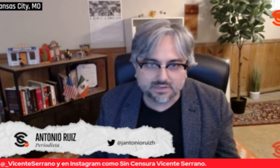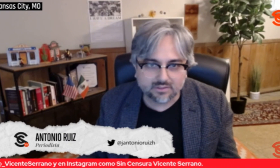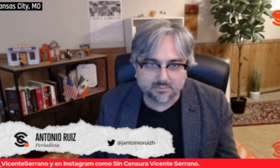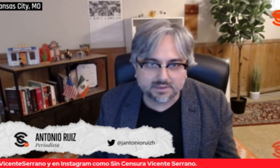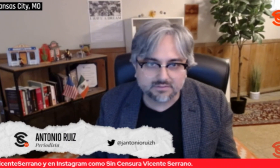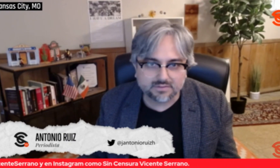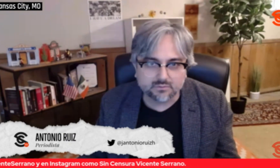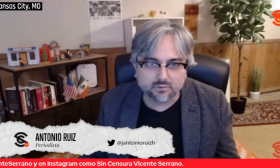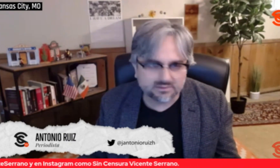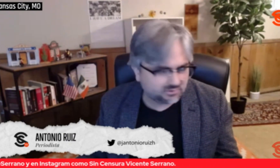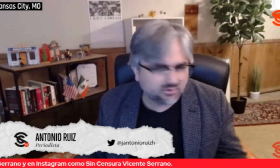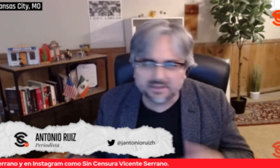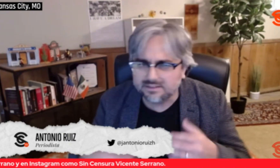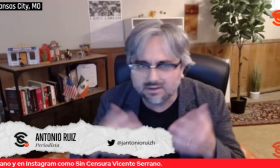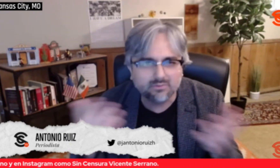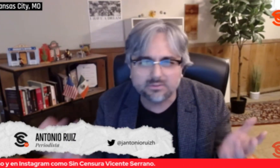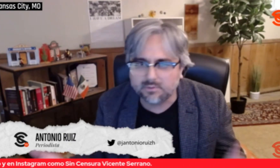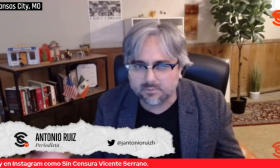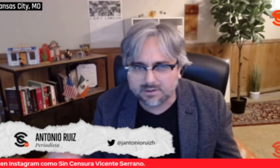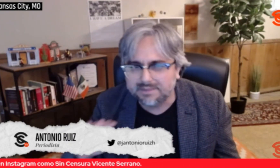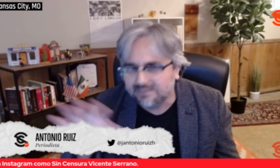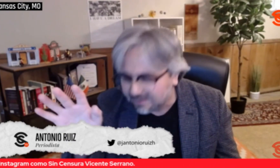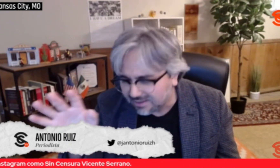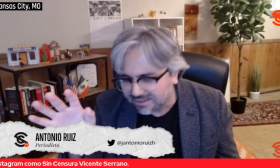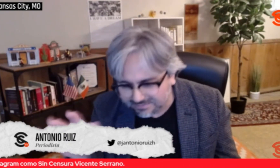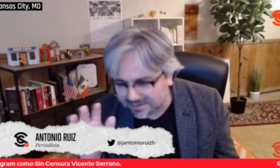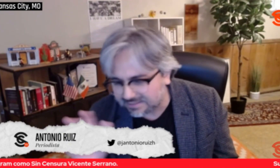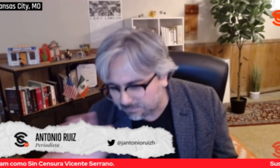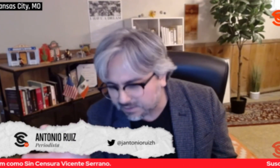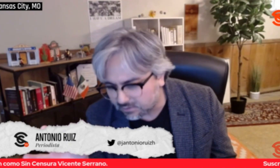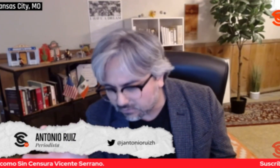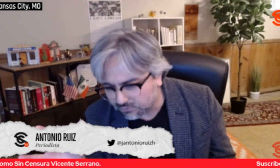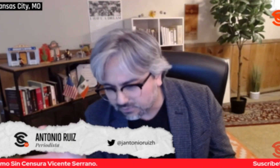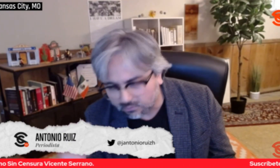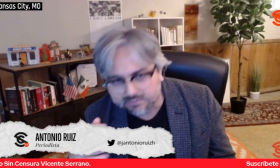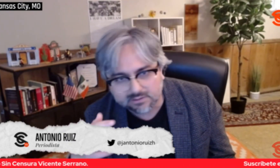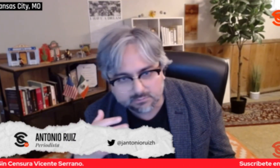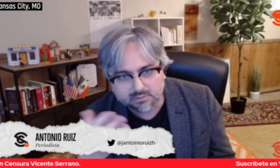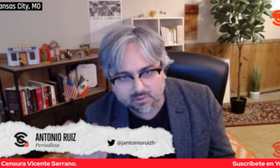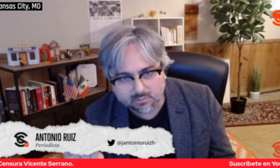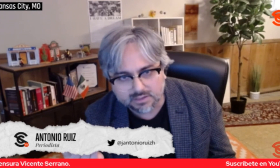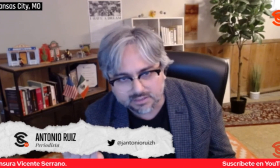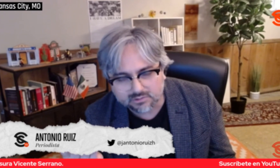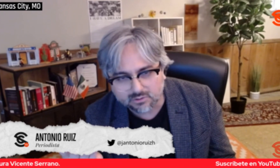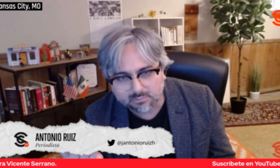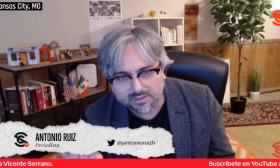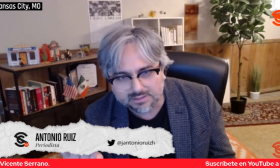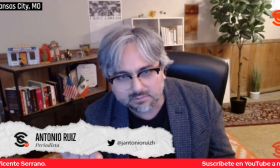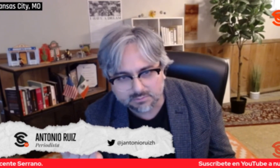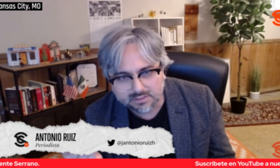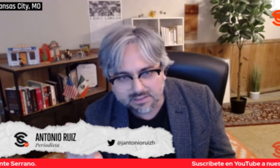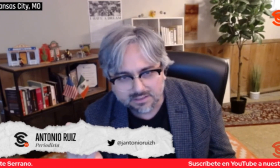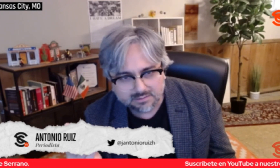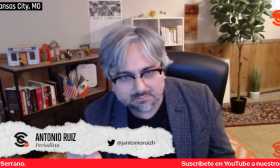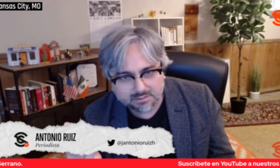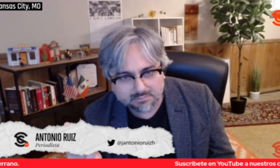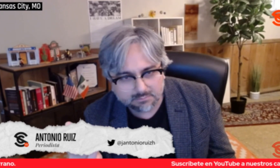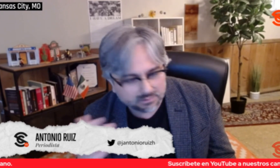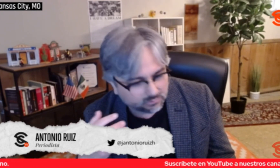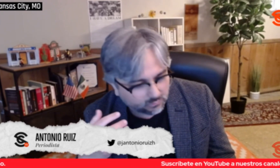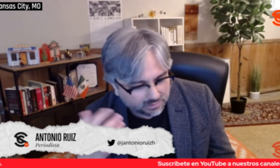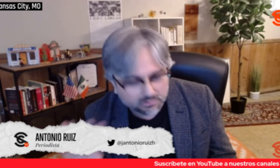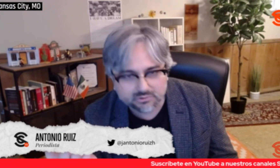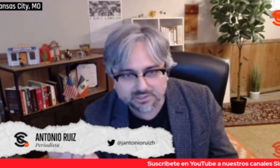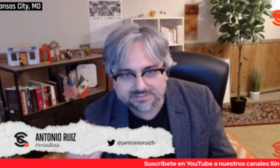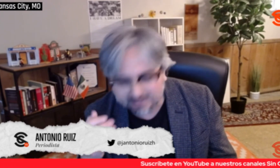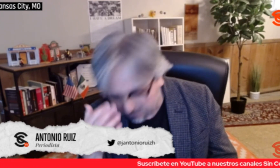hubiera cuestionado a mi jefe de información y hubiera tenido algún tipo de problema. Esa era la típica con Toño Ruiz en los medios de comunicación corporativos.